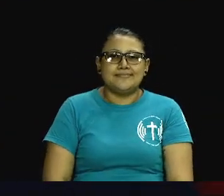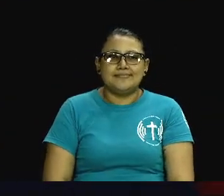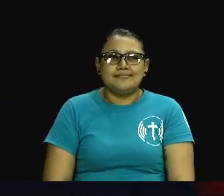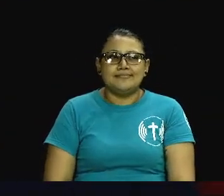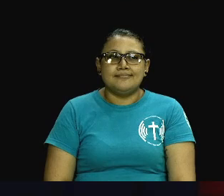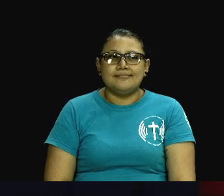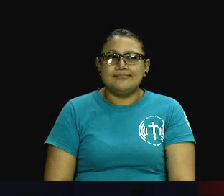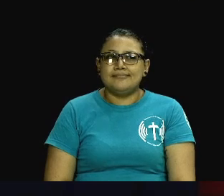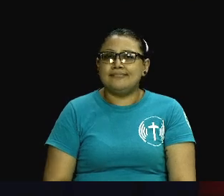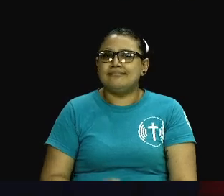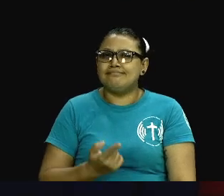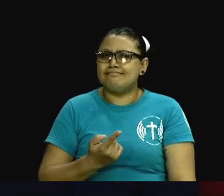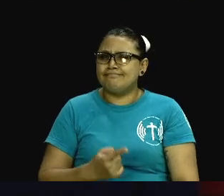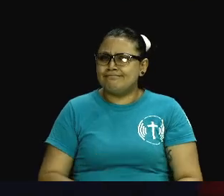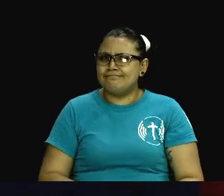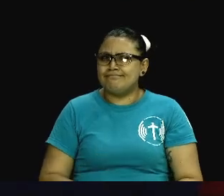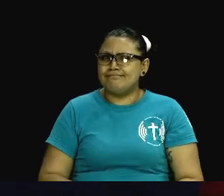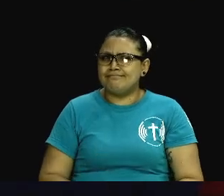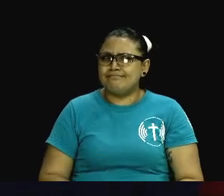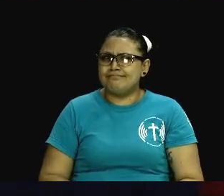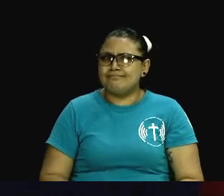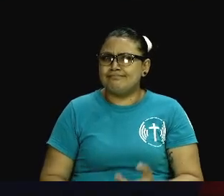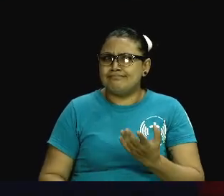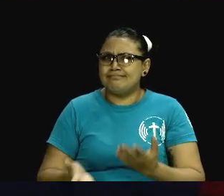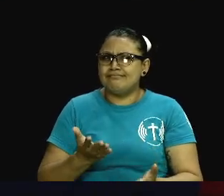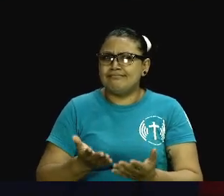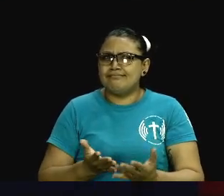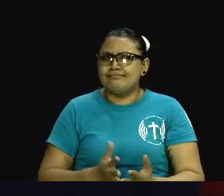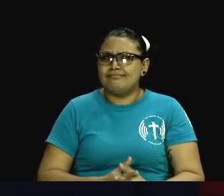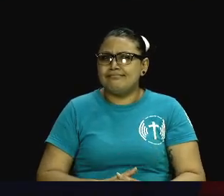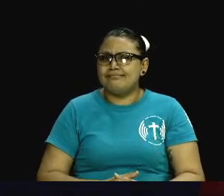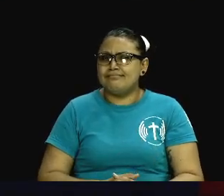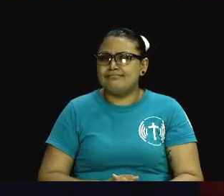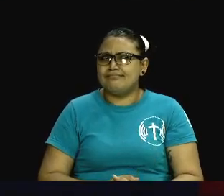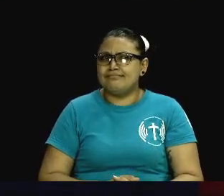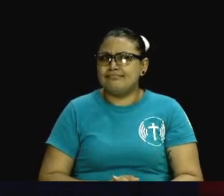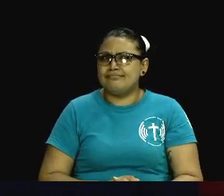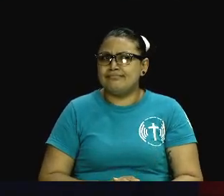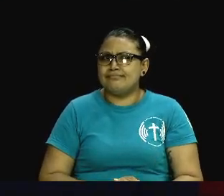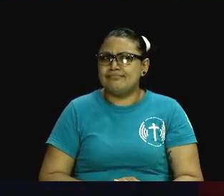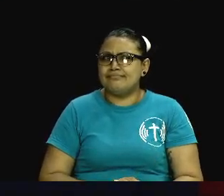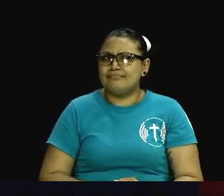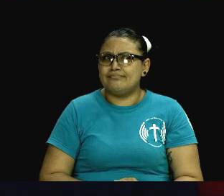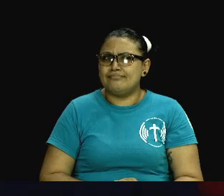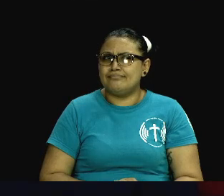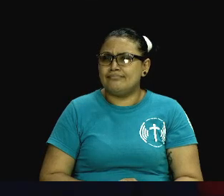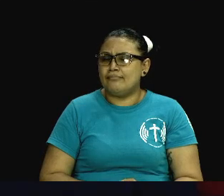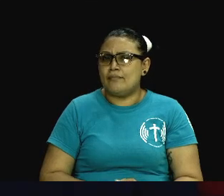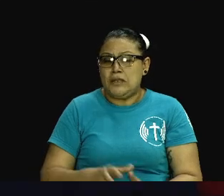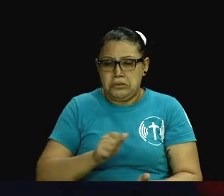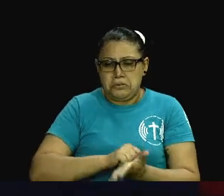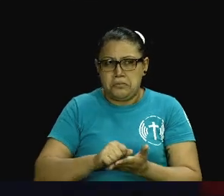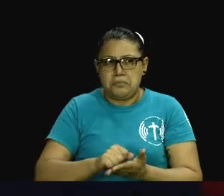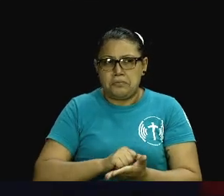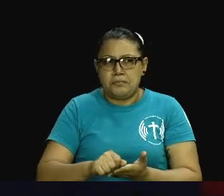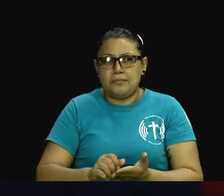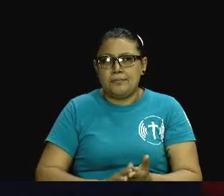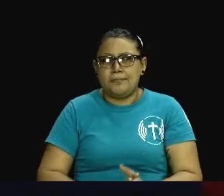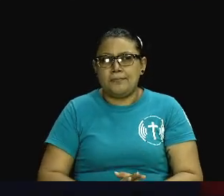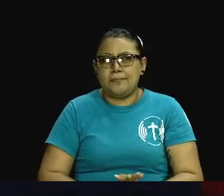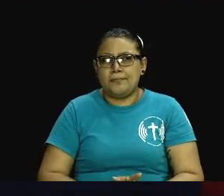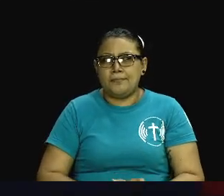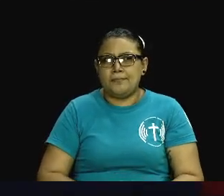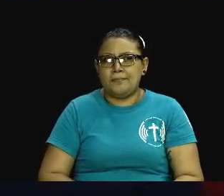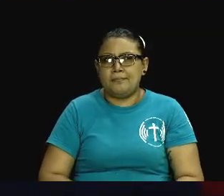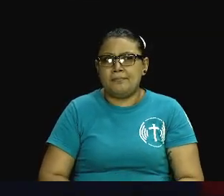crees que lluevan otras las mujeres en estas épocas hermanos lo confesamos decidimos si vamos a lavar ropa o no y cuando la